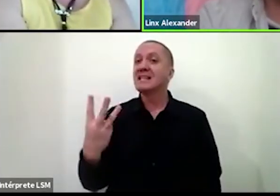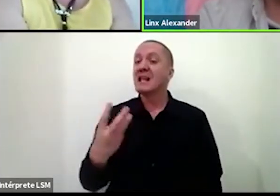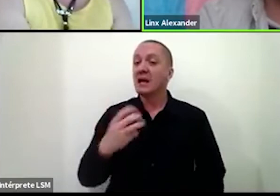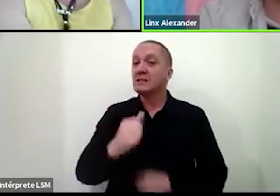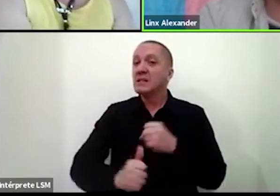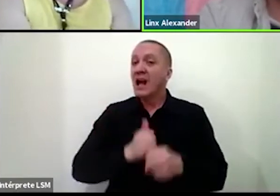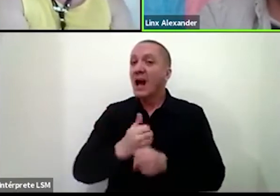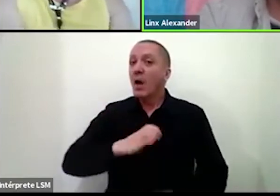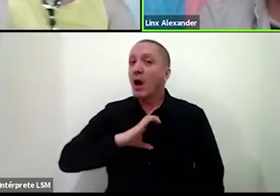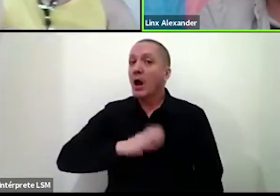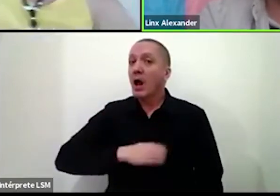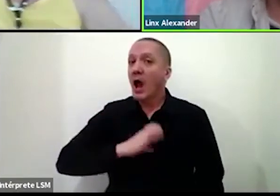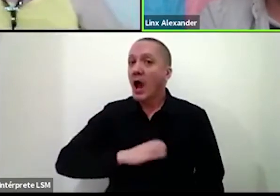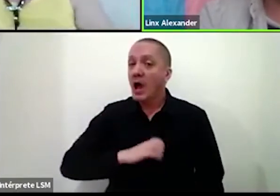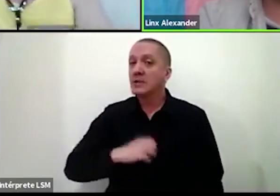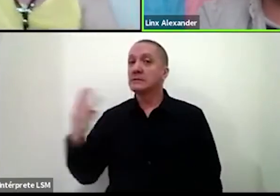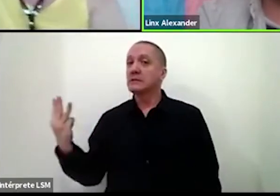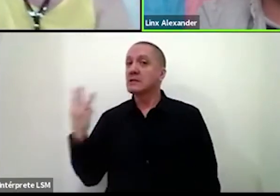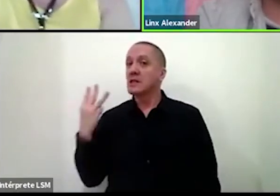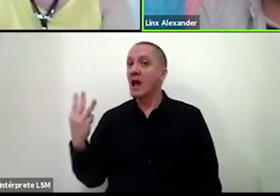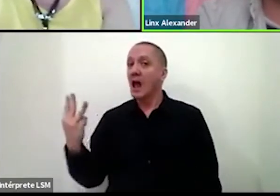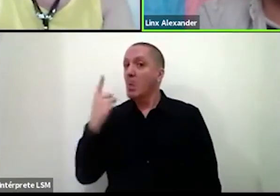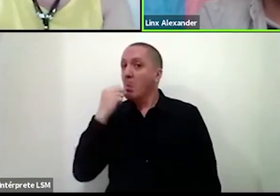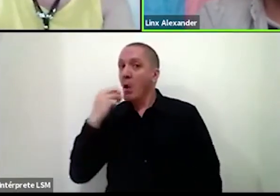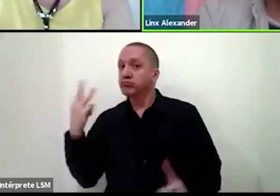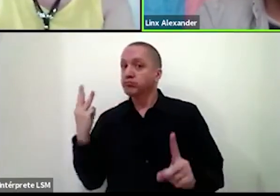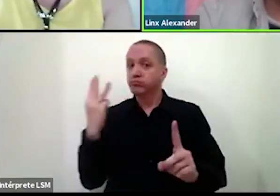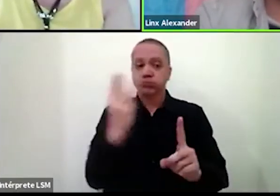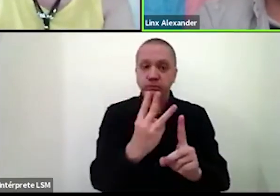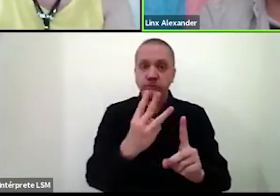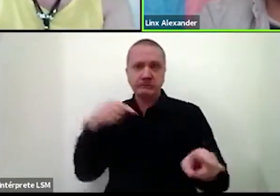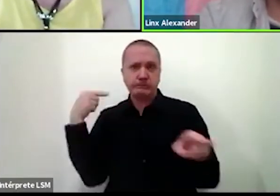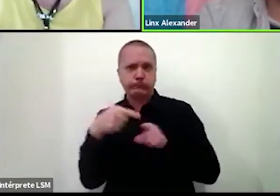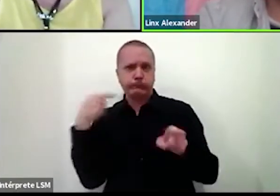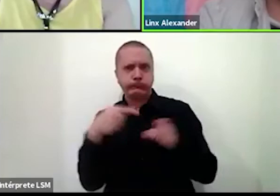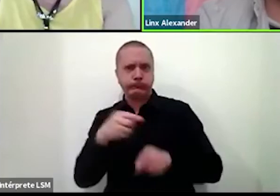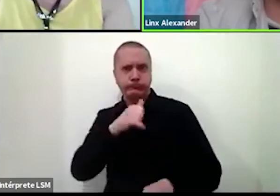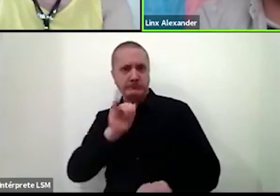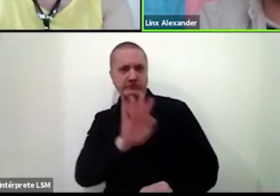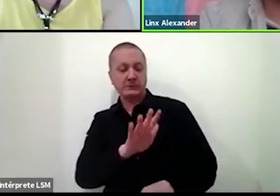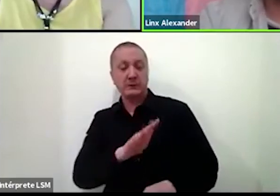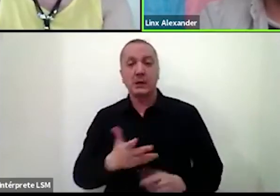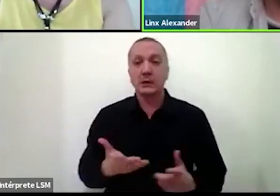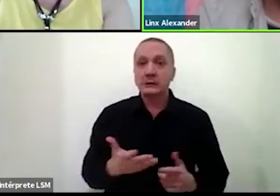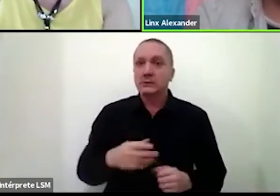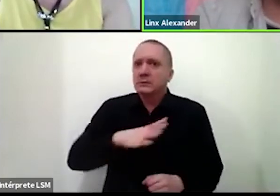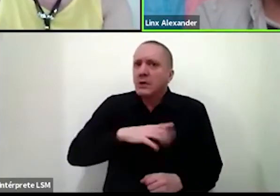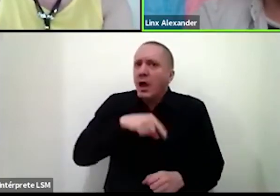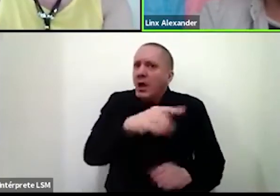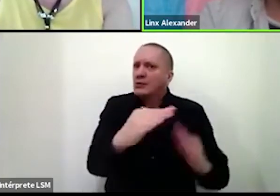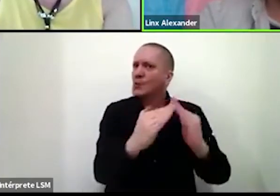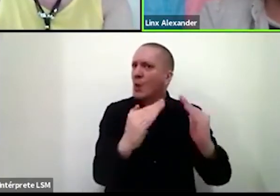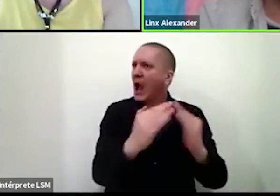por 3 agentes de policía nacional que viajaban en un vehículo civil cuando se encontraban en el patio delantero de su casa. Le